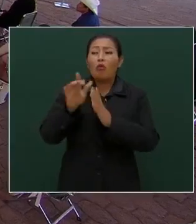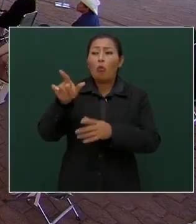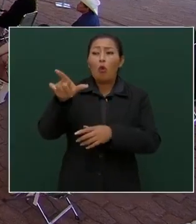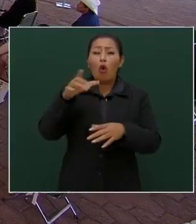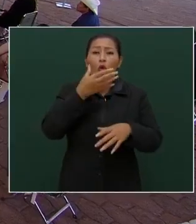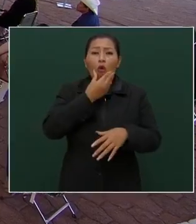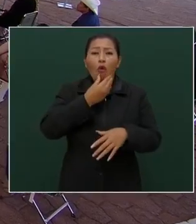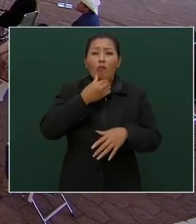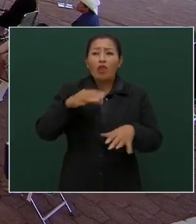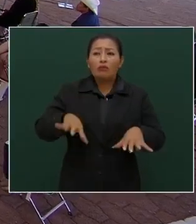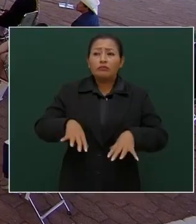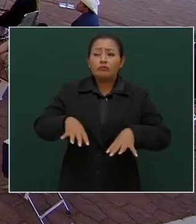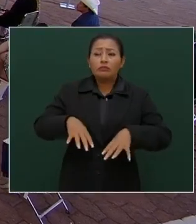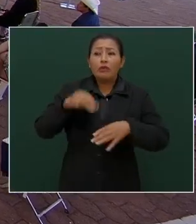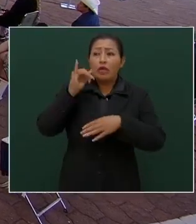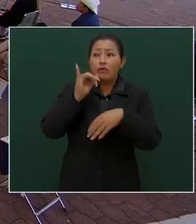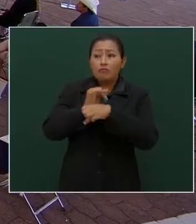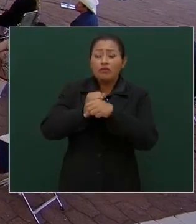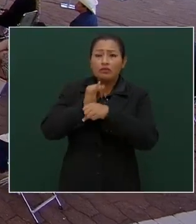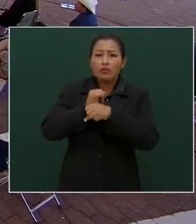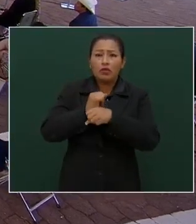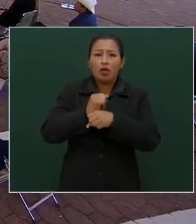Rarísimo.